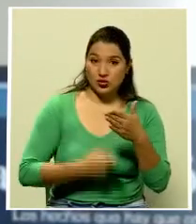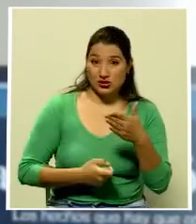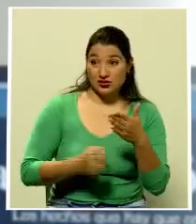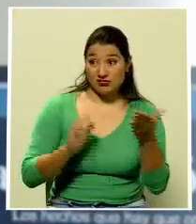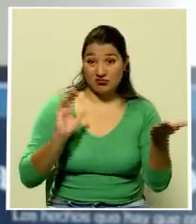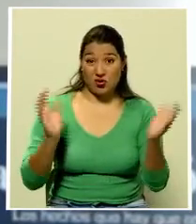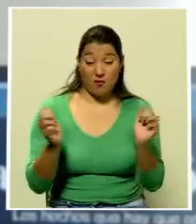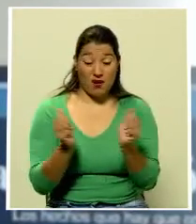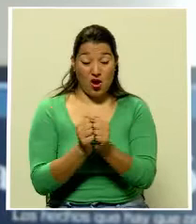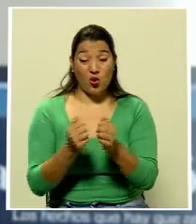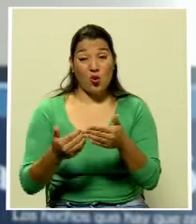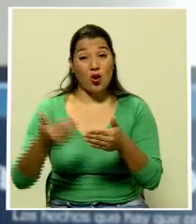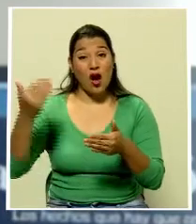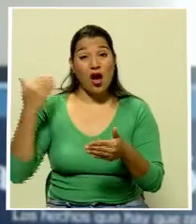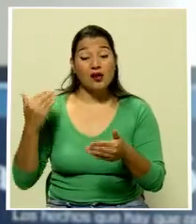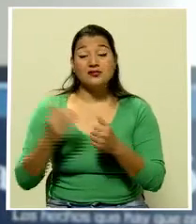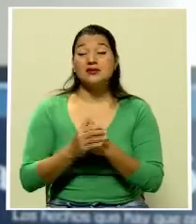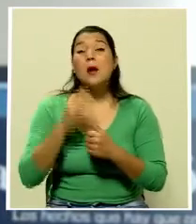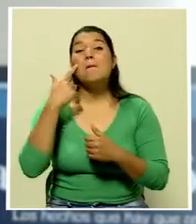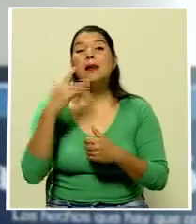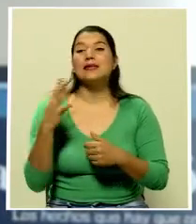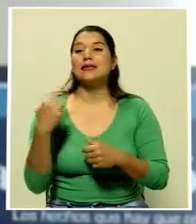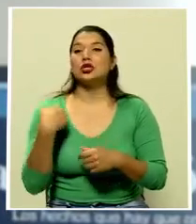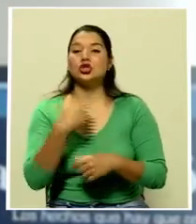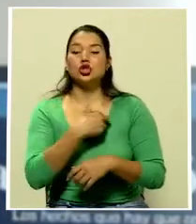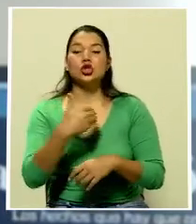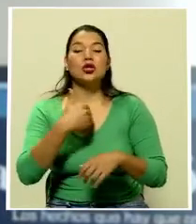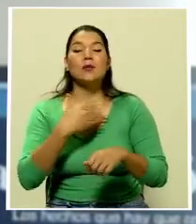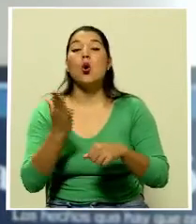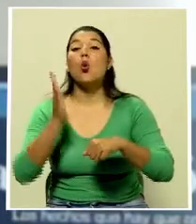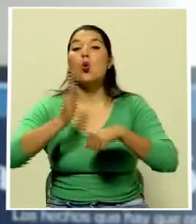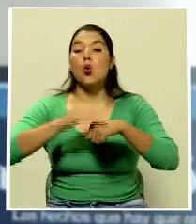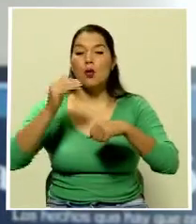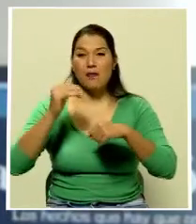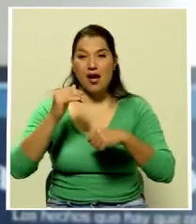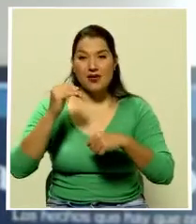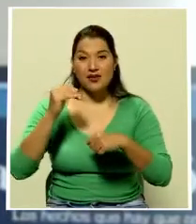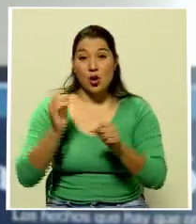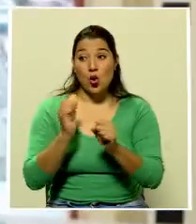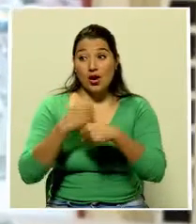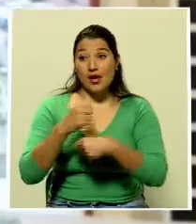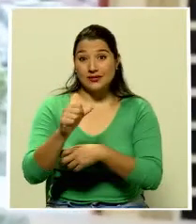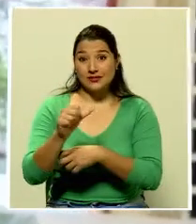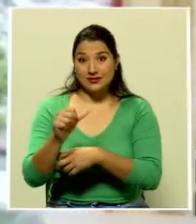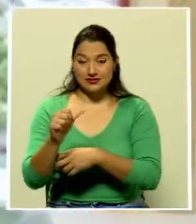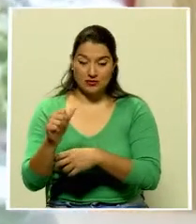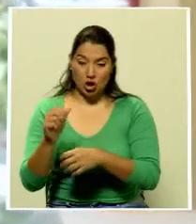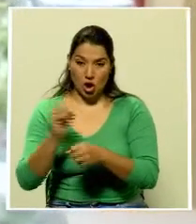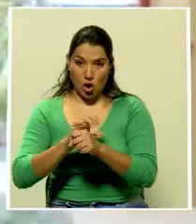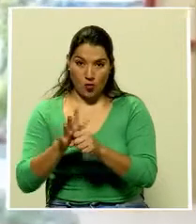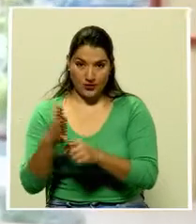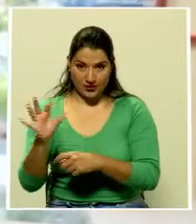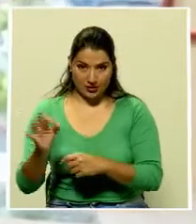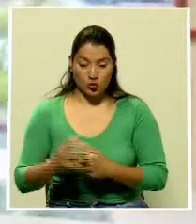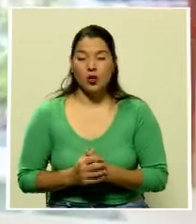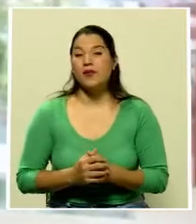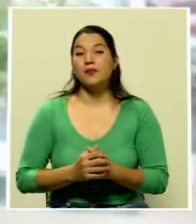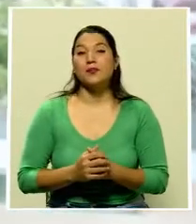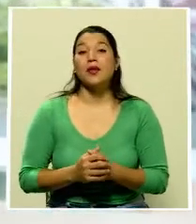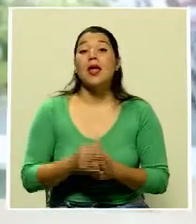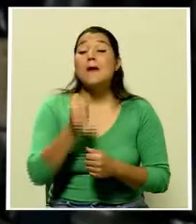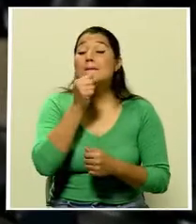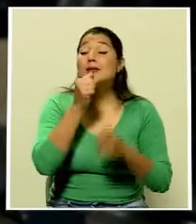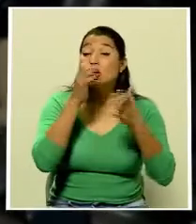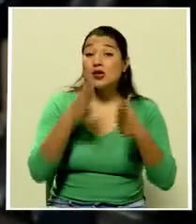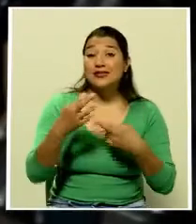antes, como si fuéramos cómplices de la propia propagación del COVID-19. El periodismo regional también da un gran aporte